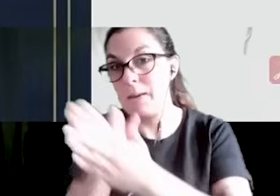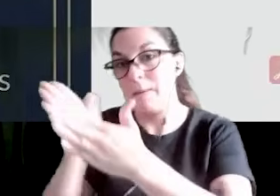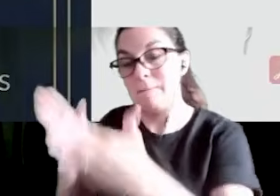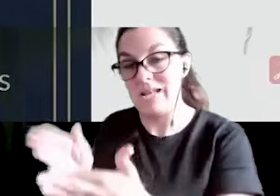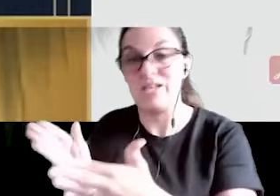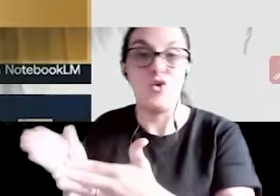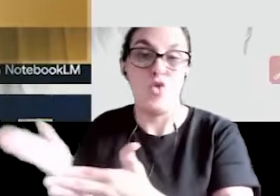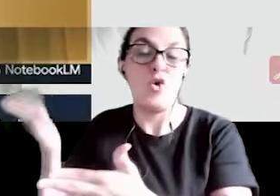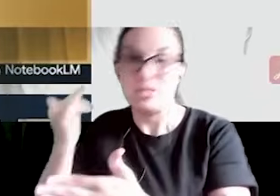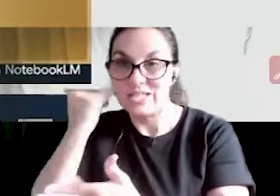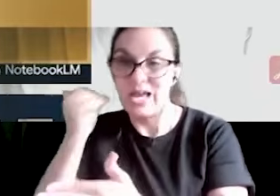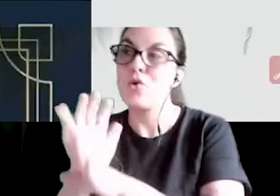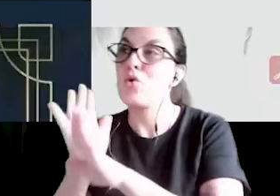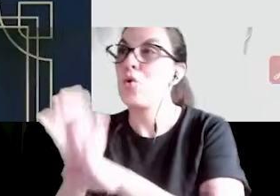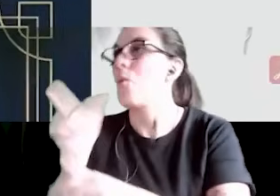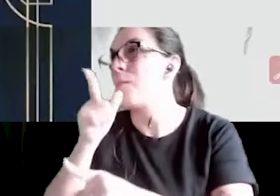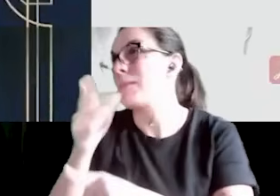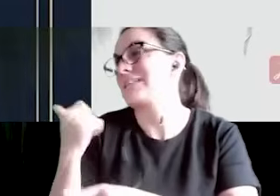anteriores.